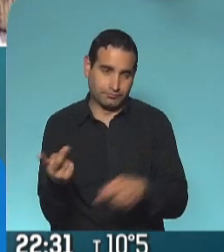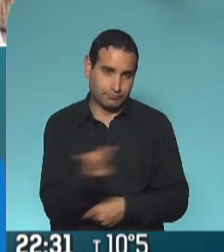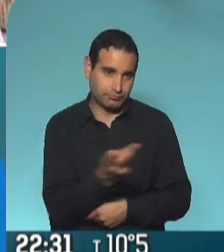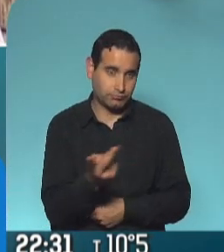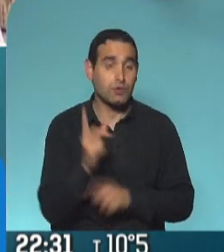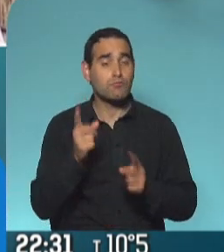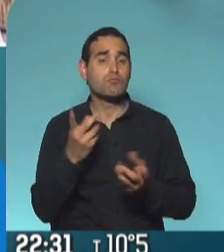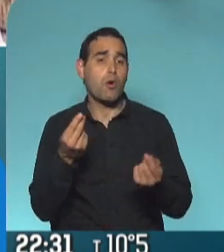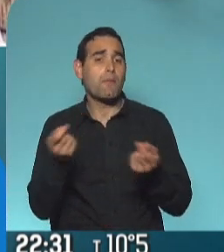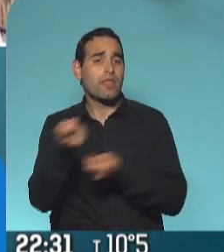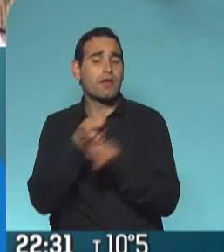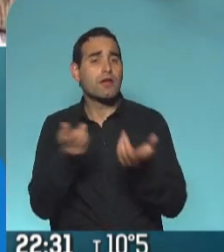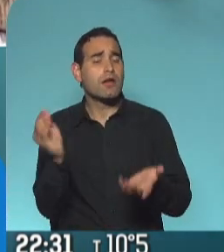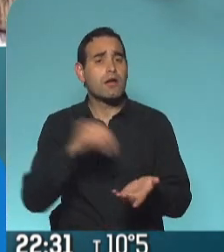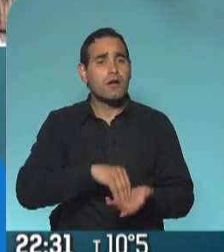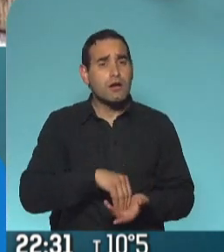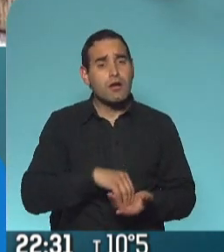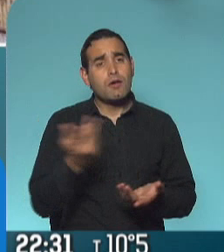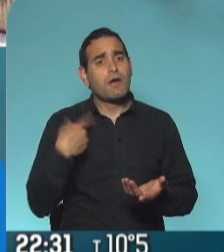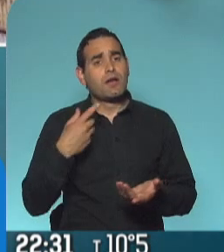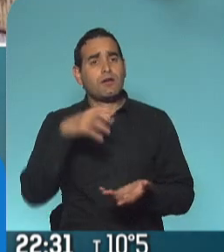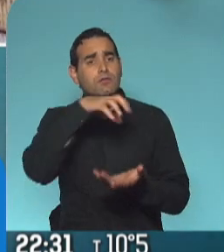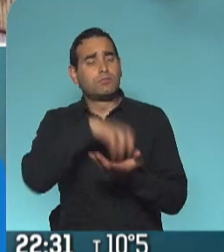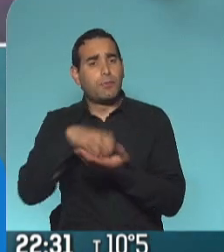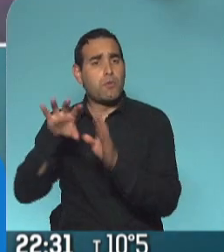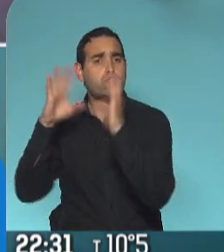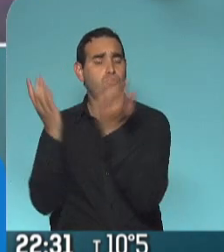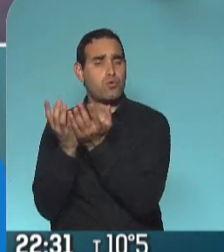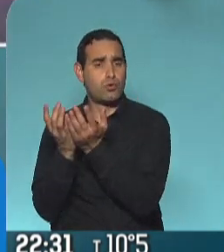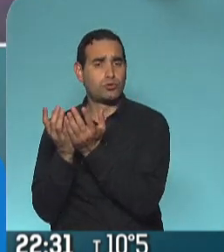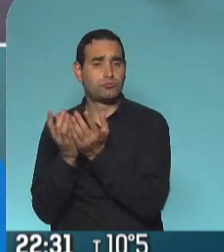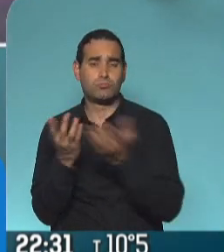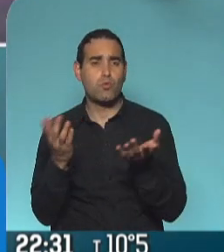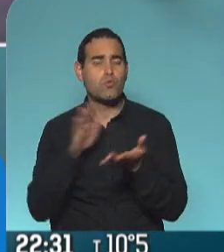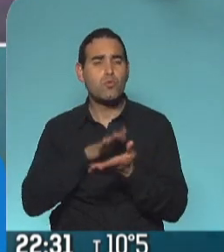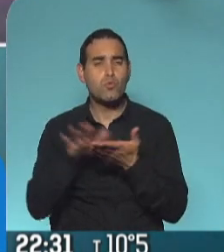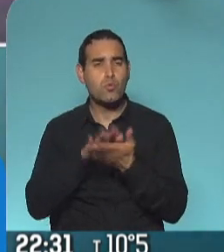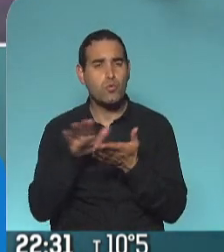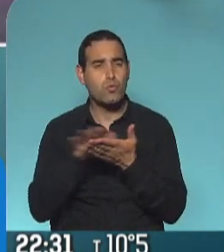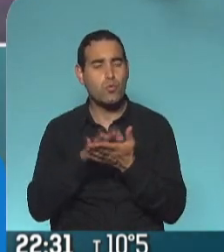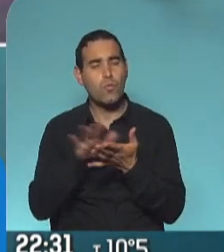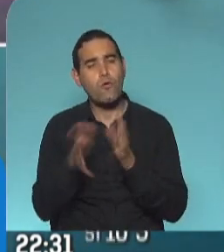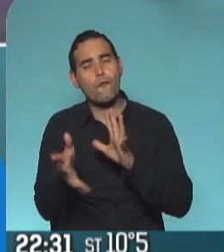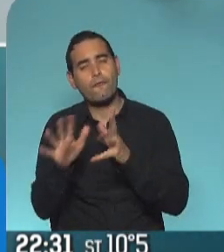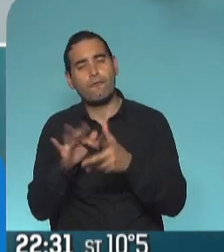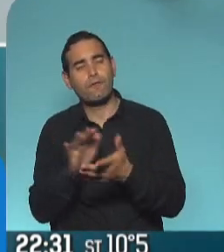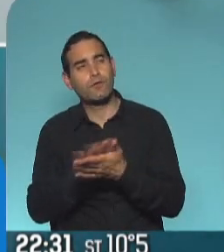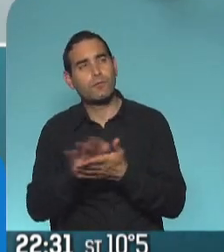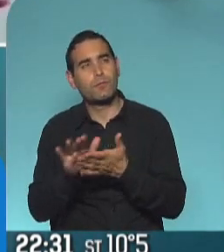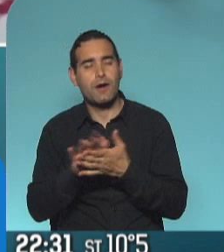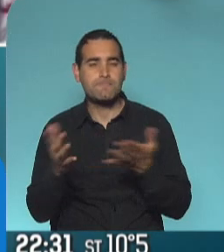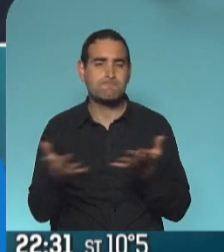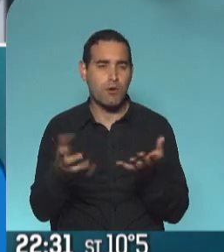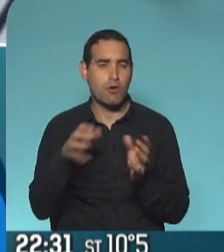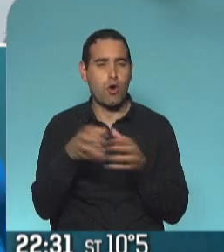el campo financiero, en el campo de la redefinición de la institucionalidad mundial, con un nuevo formato, digamos, en términos